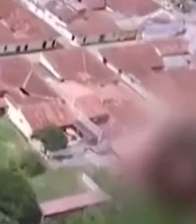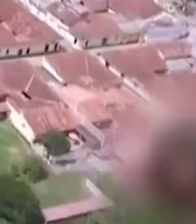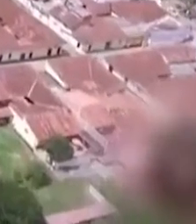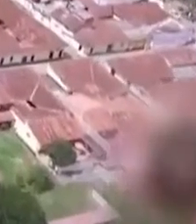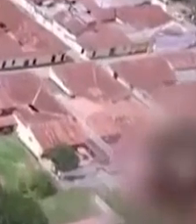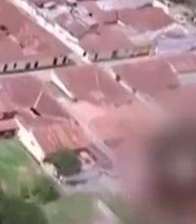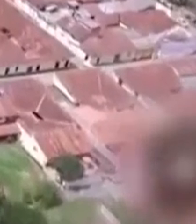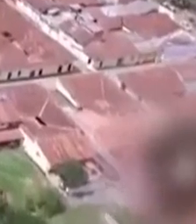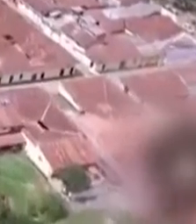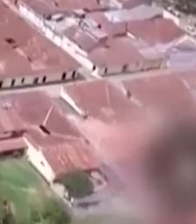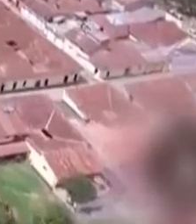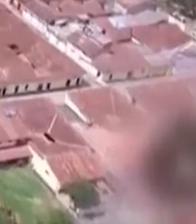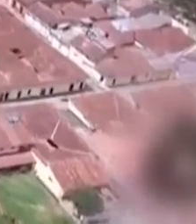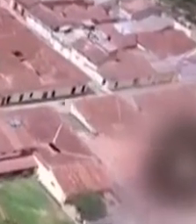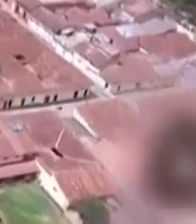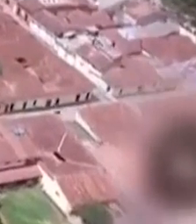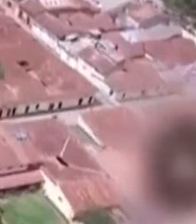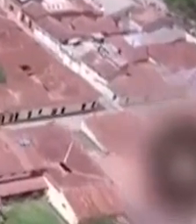usuarios ya deben estar inscritos